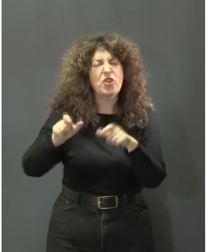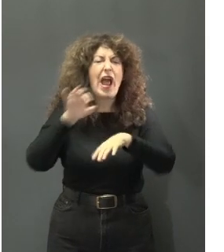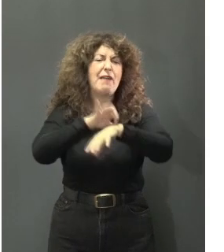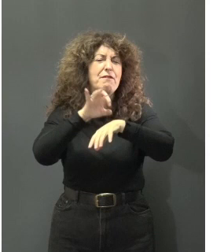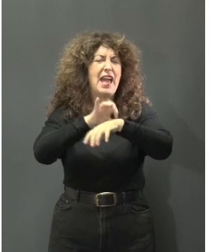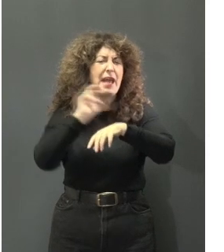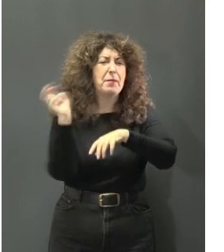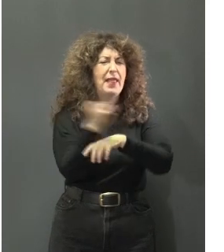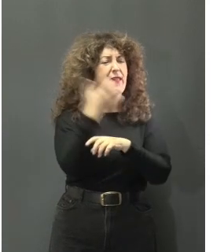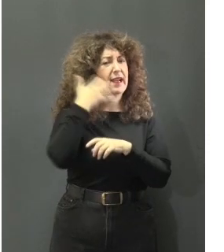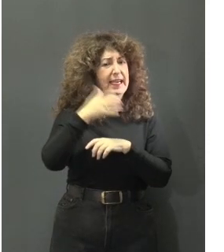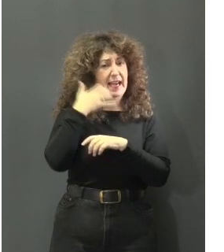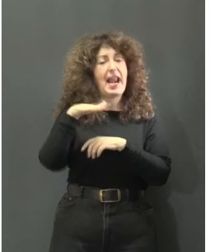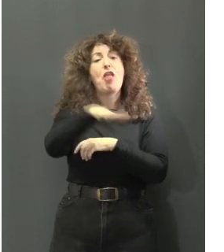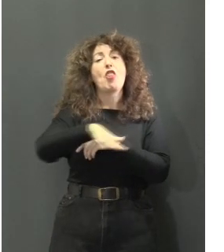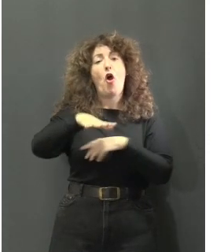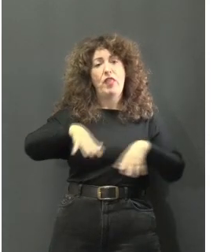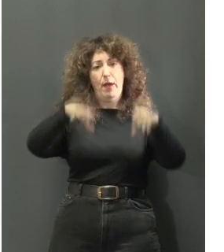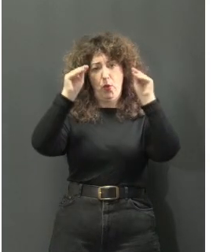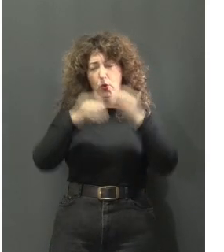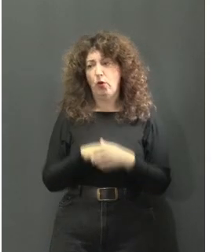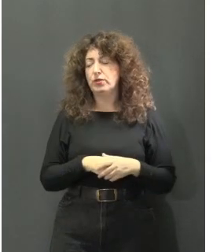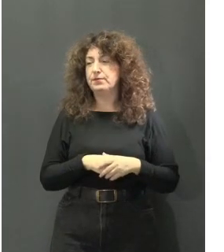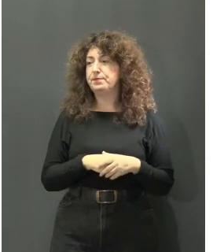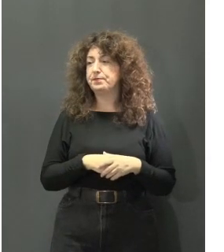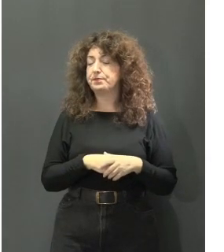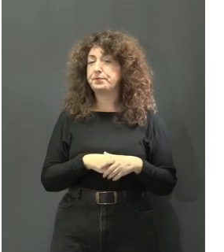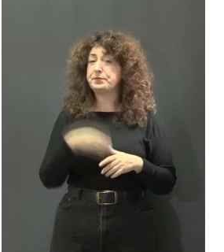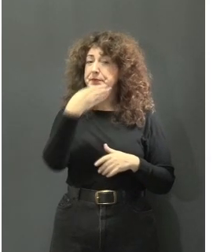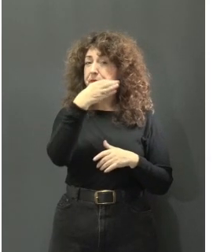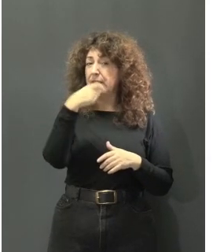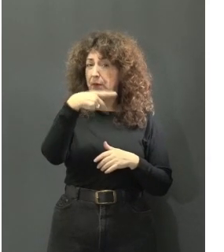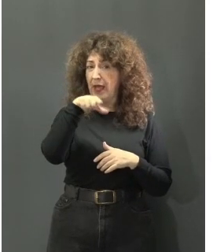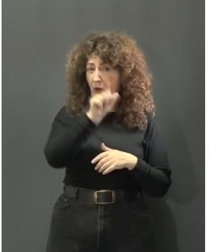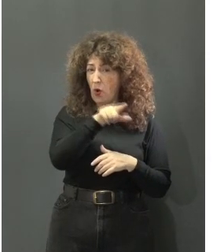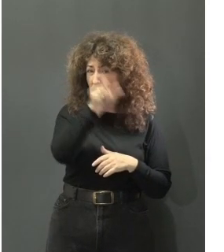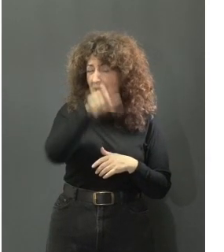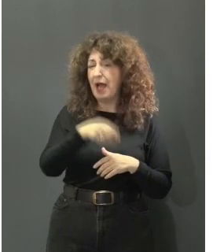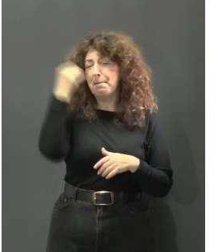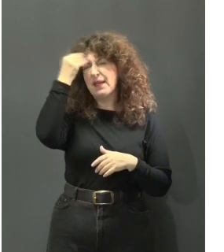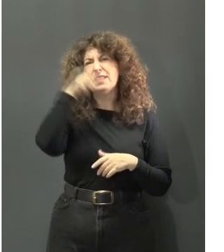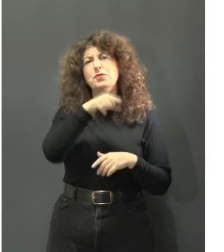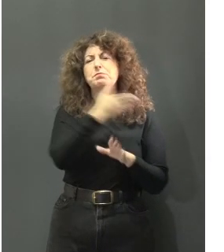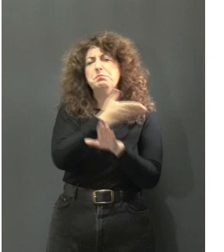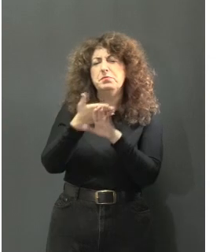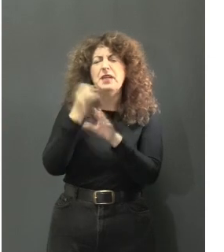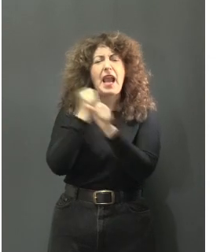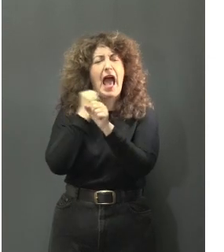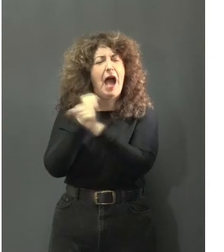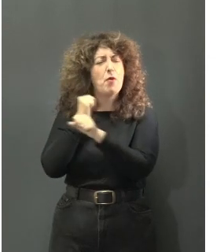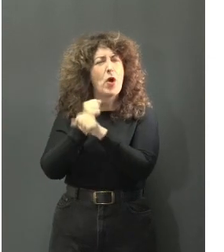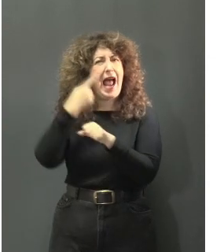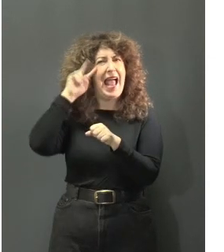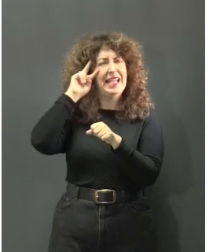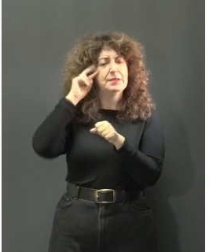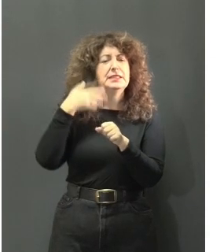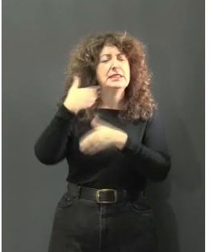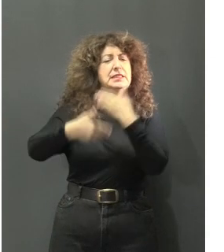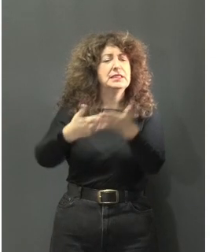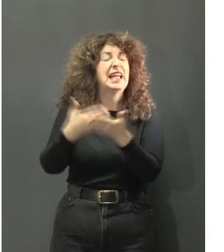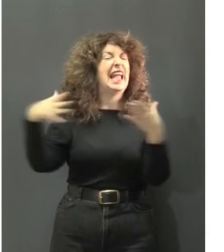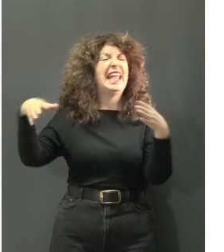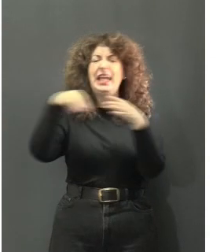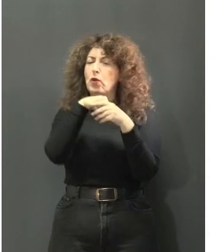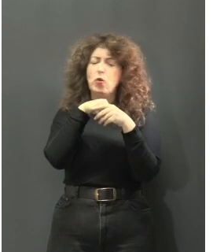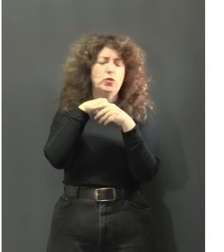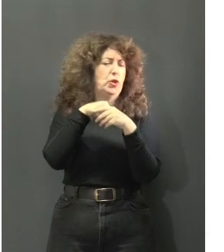Burgos. Begoña considera que en este recorrido laboral que ha tenido, la inclusión ha sido uno